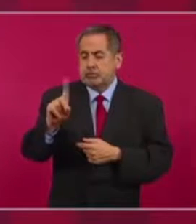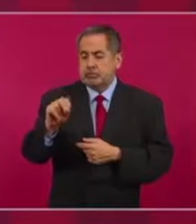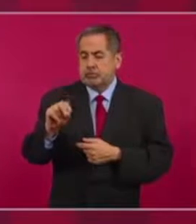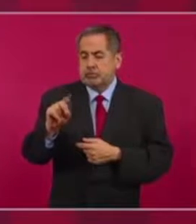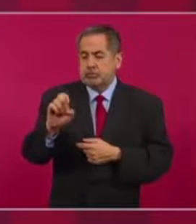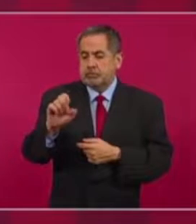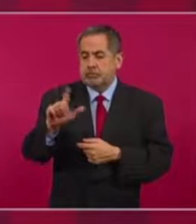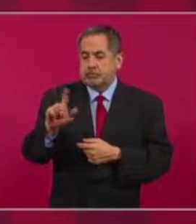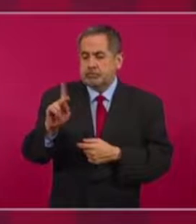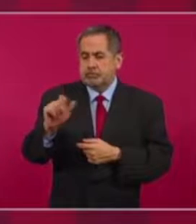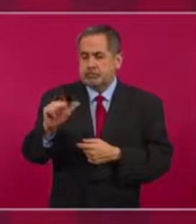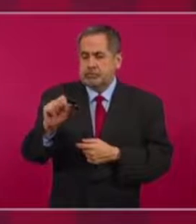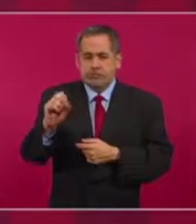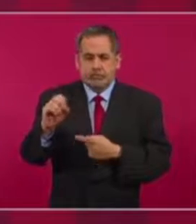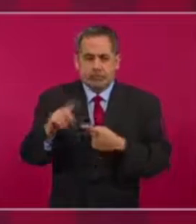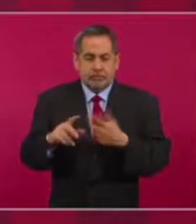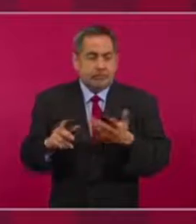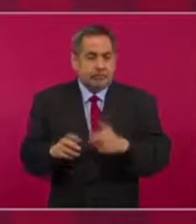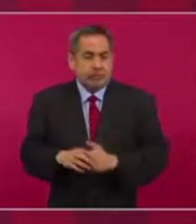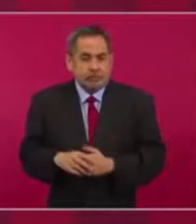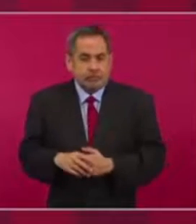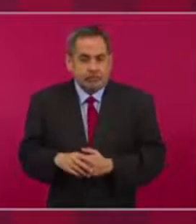Es que el post-COVID,